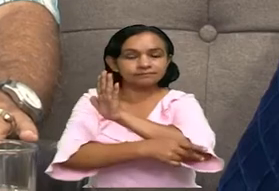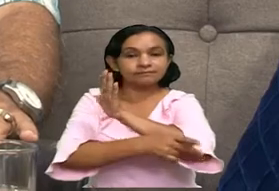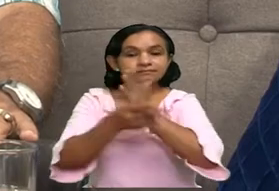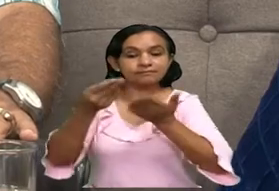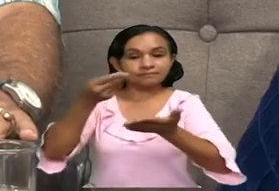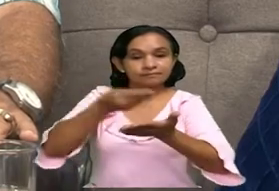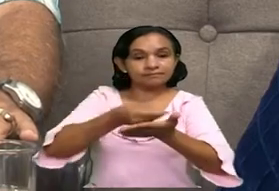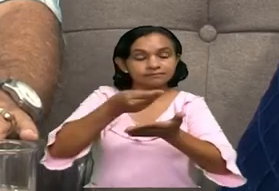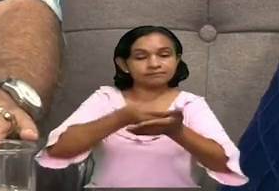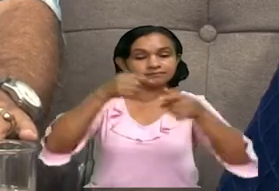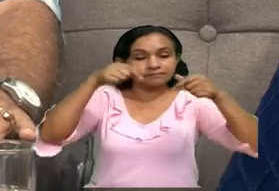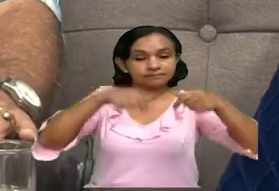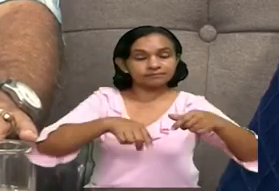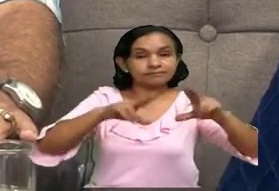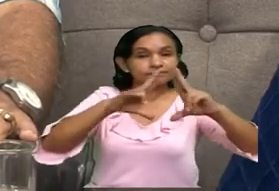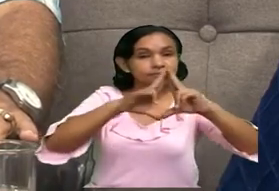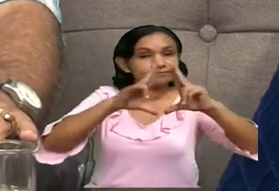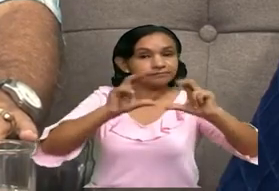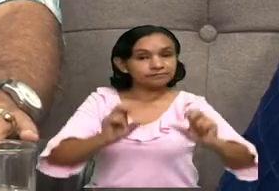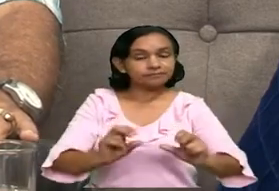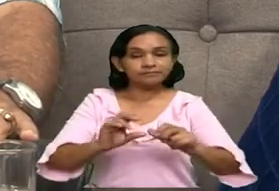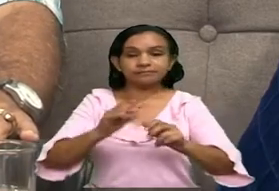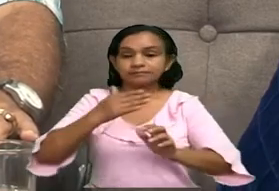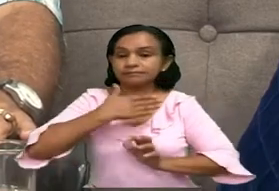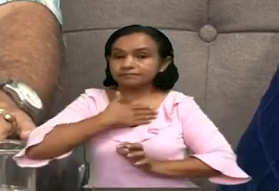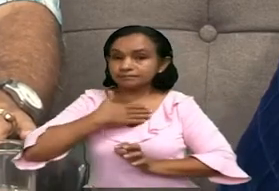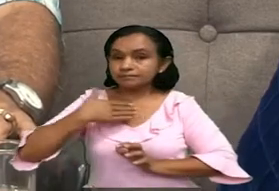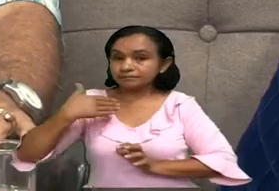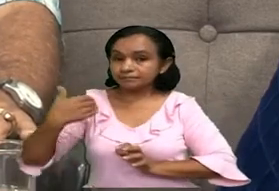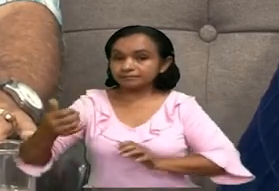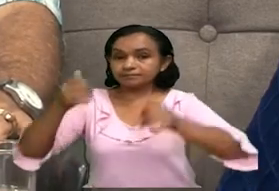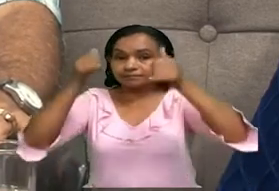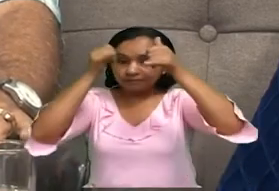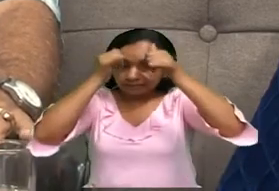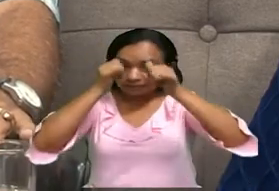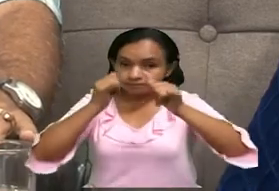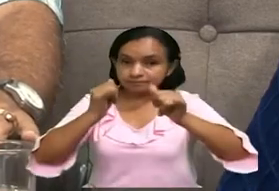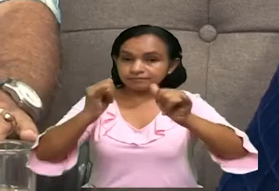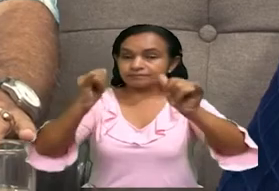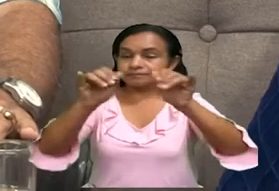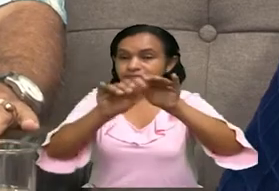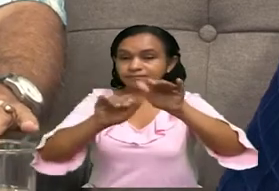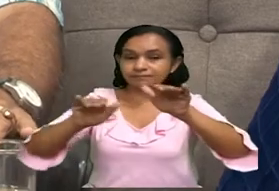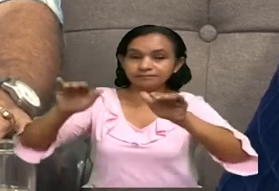consumo nacional. Entonces, mejorar la productividad es en sí,